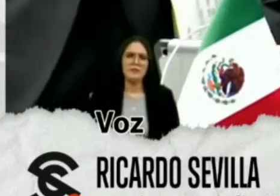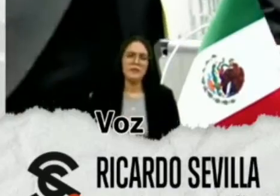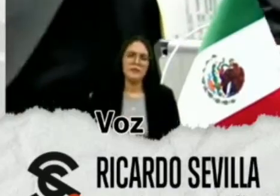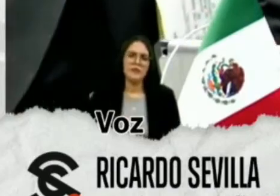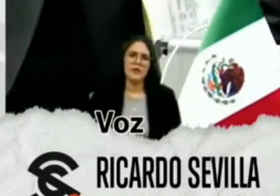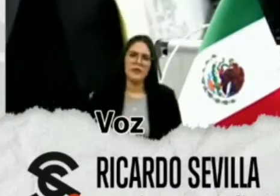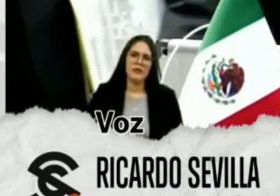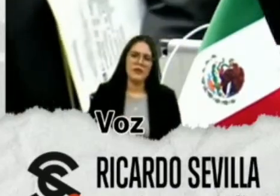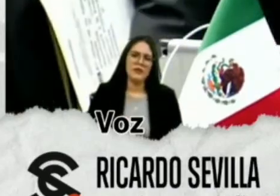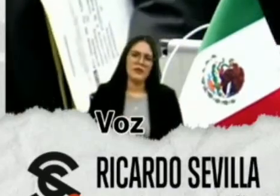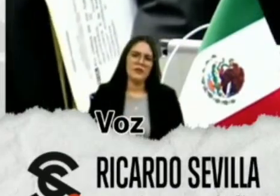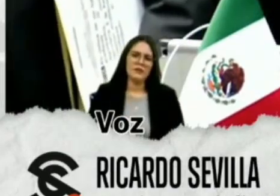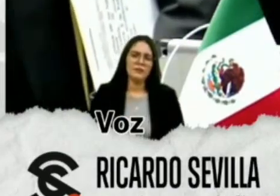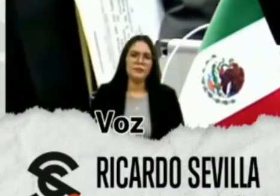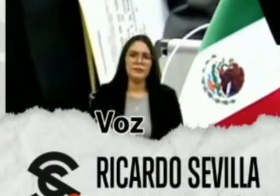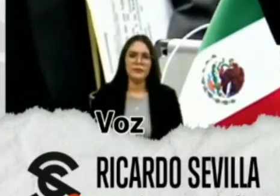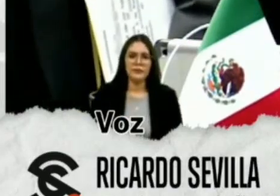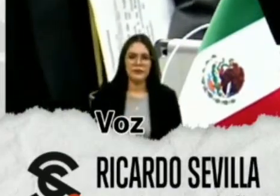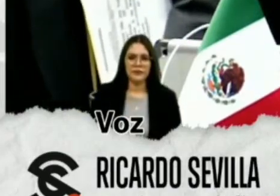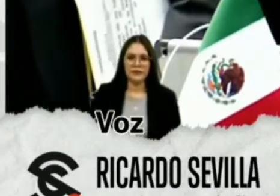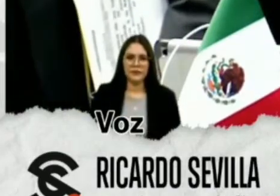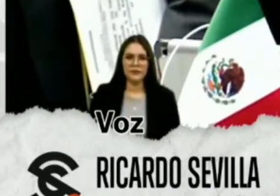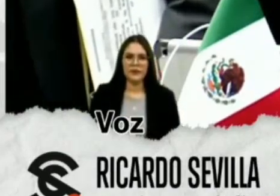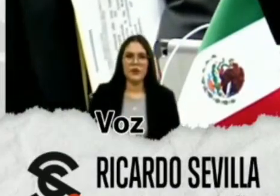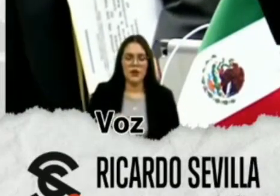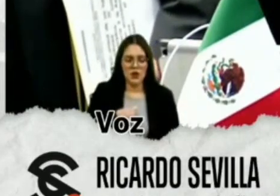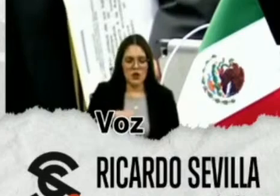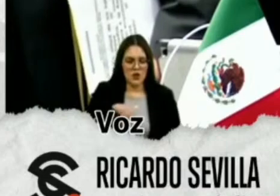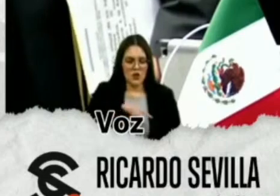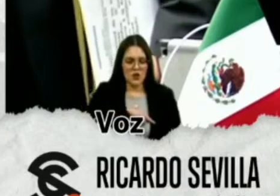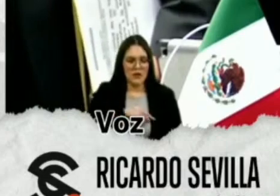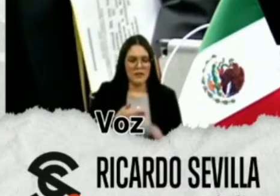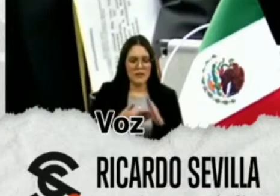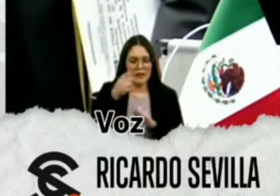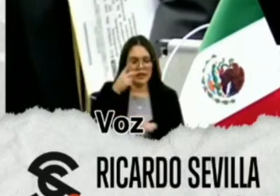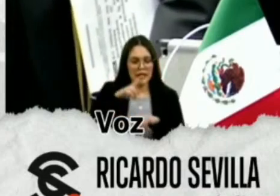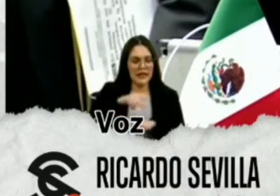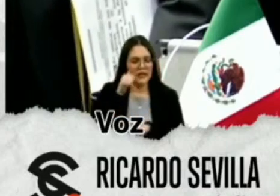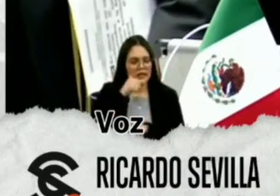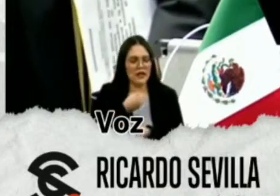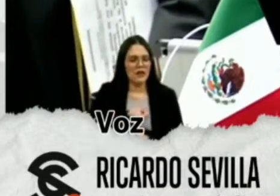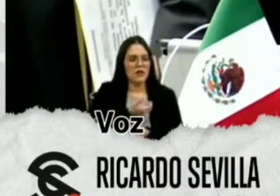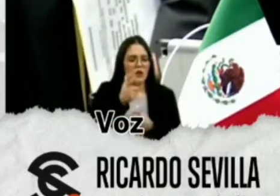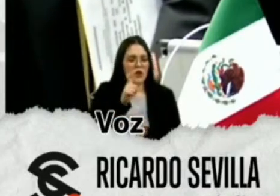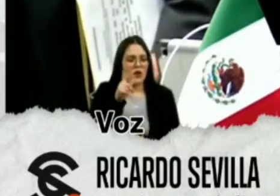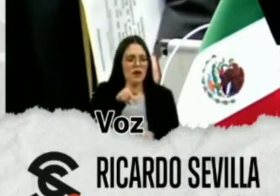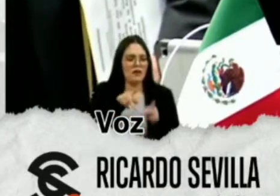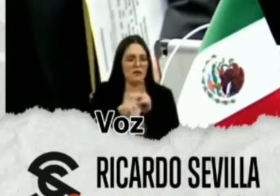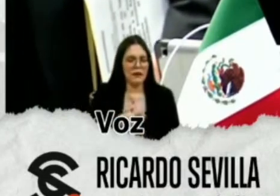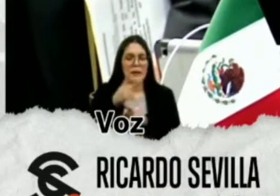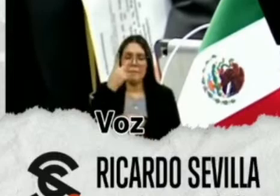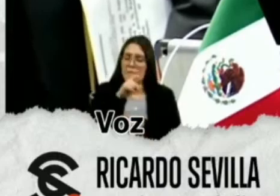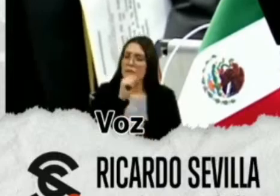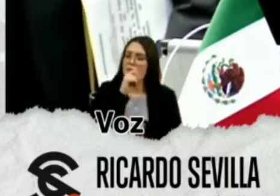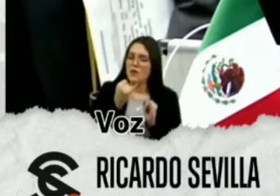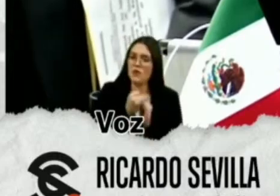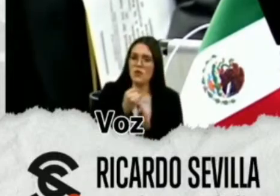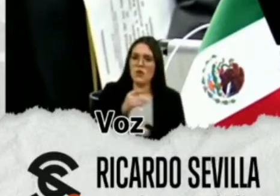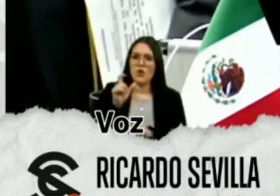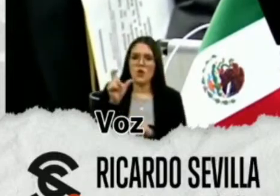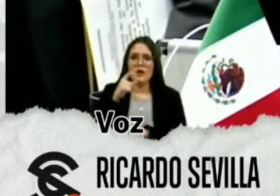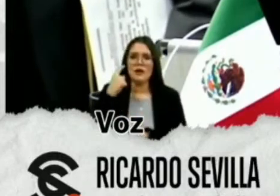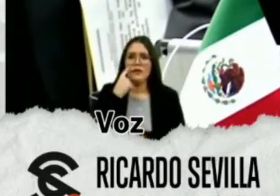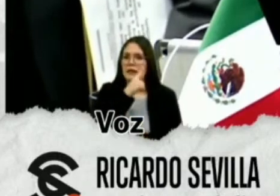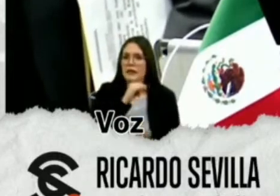Moreno, son unas tonterías. Fíjese usted nada más la importancia que le merece esta sesión. Dice que en